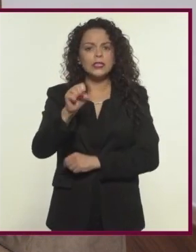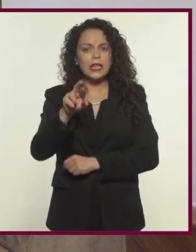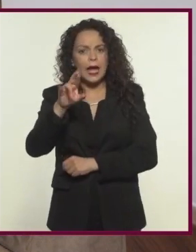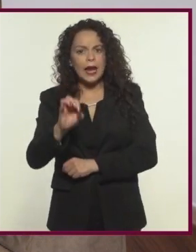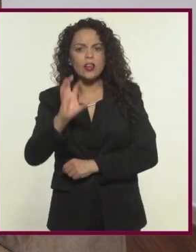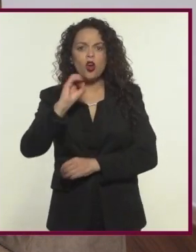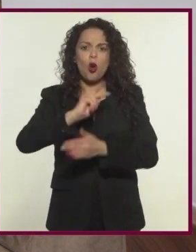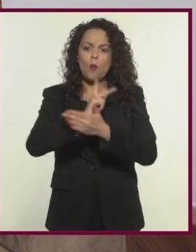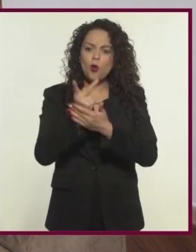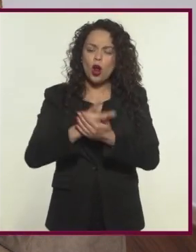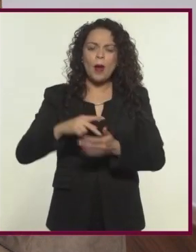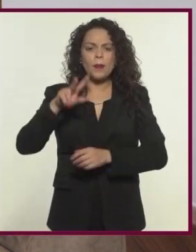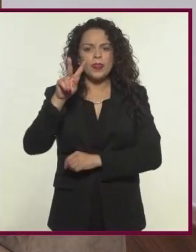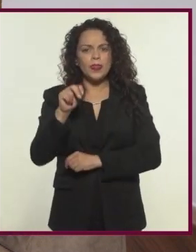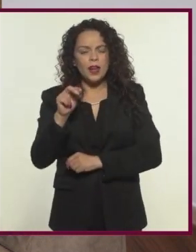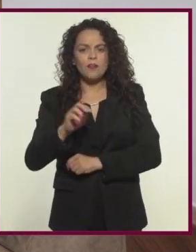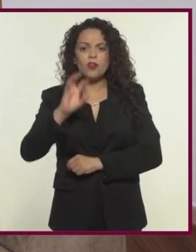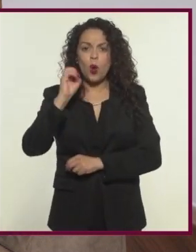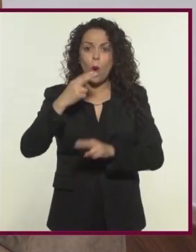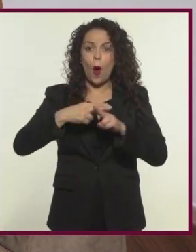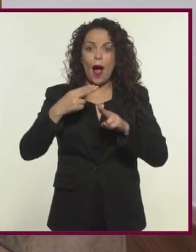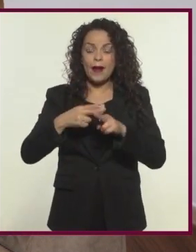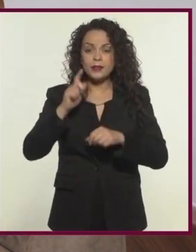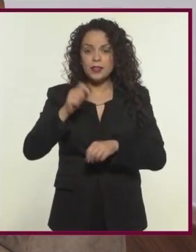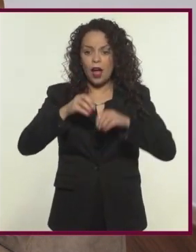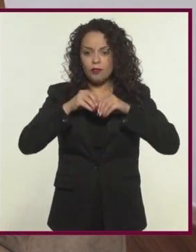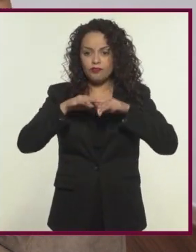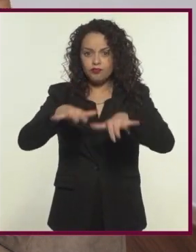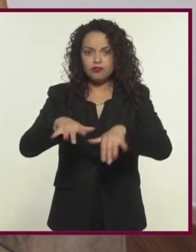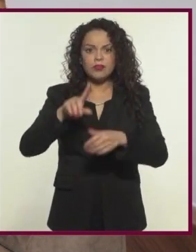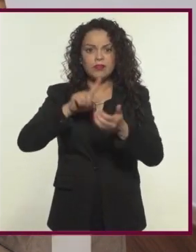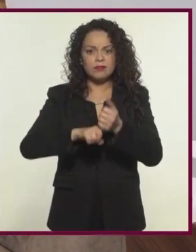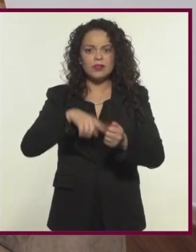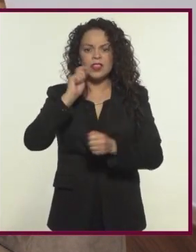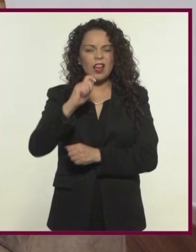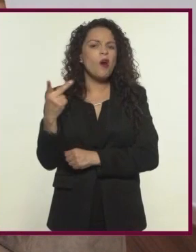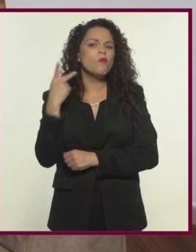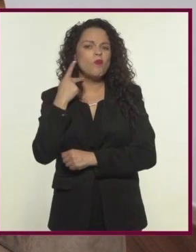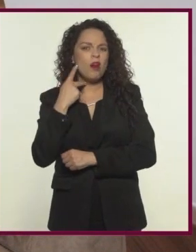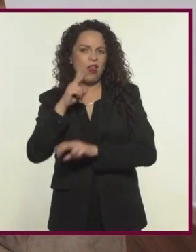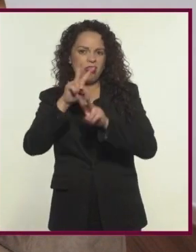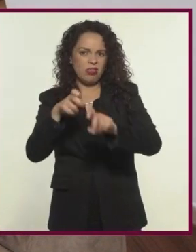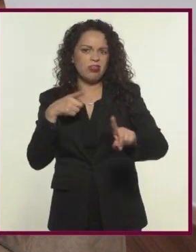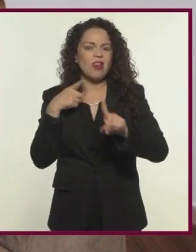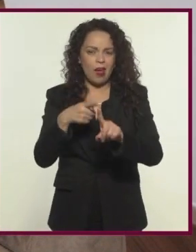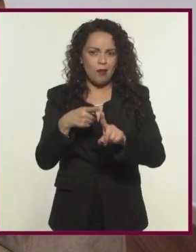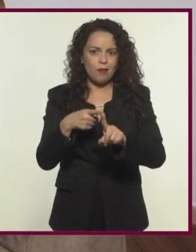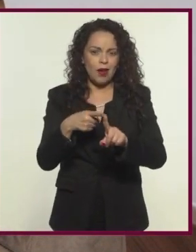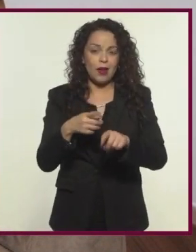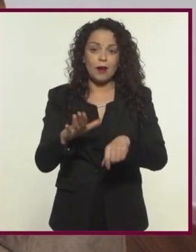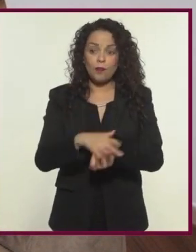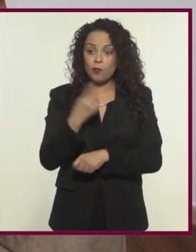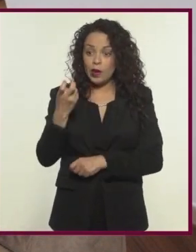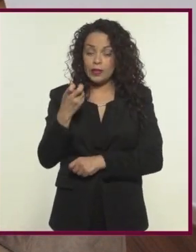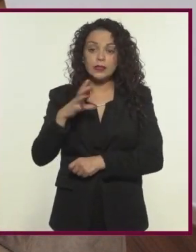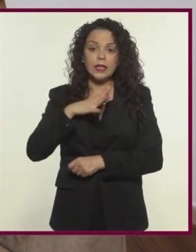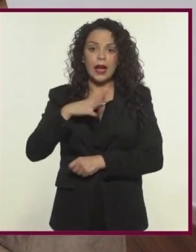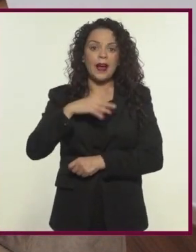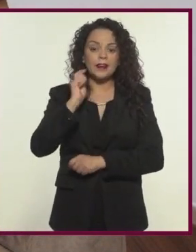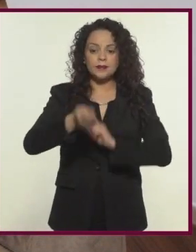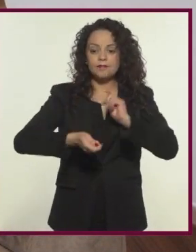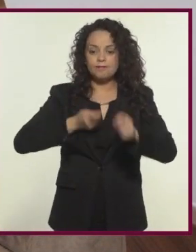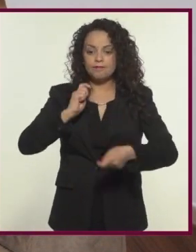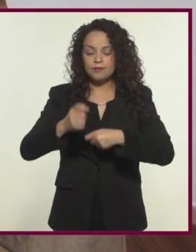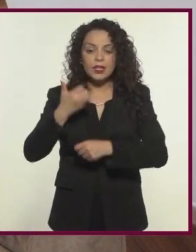como series, programas de televisión, incluso comerciales y spots políticos, ya que cada uno tiene capas de significado